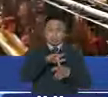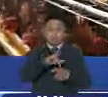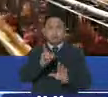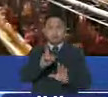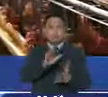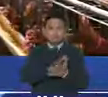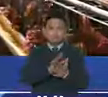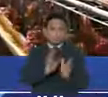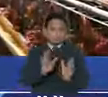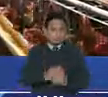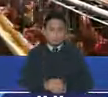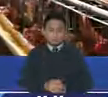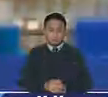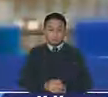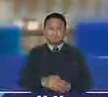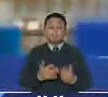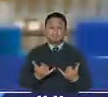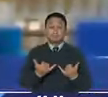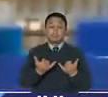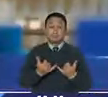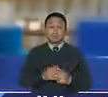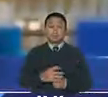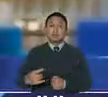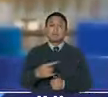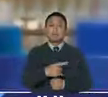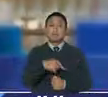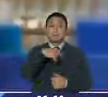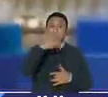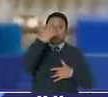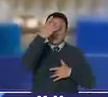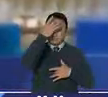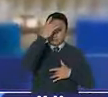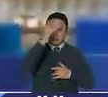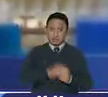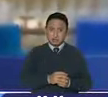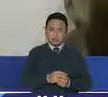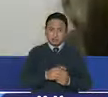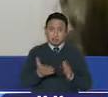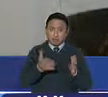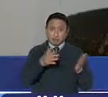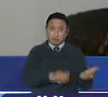humana. Además, por el momento se descarta que esta enfermedad sea